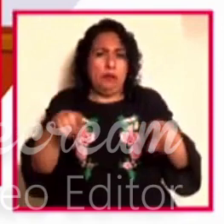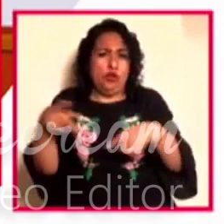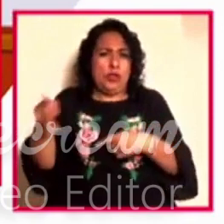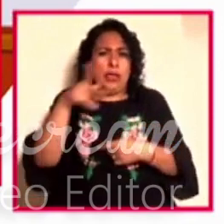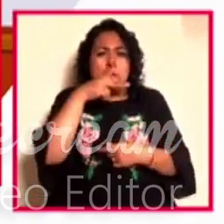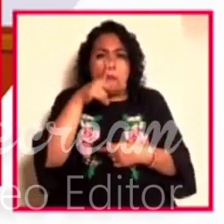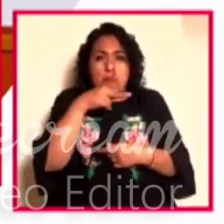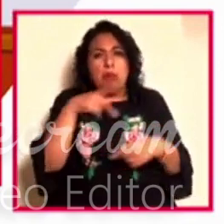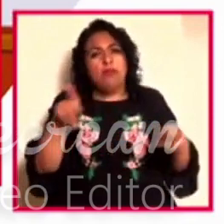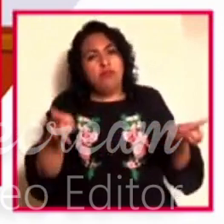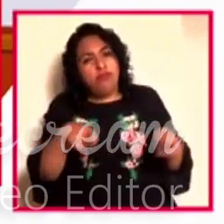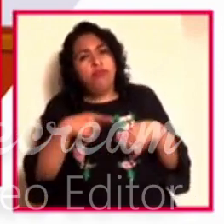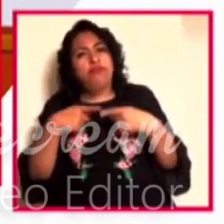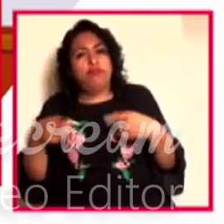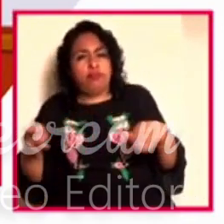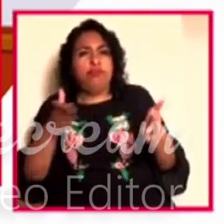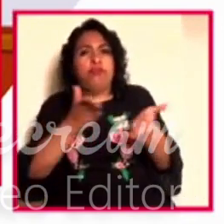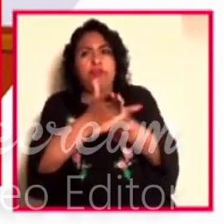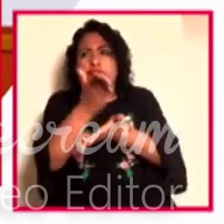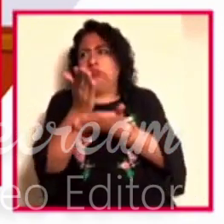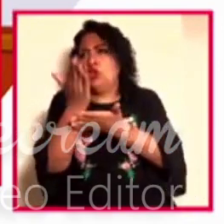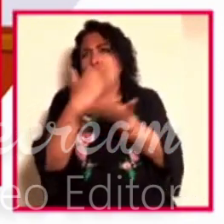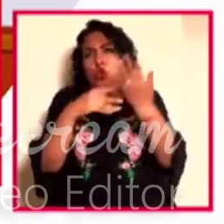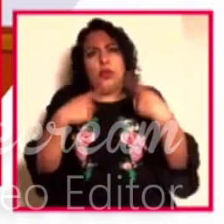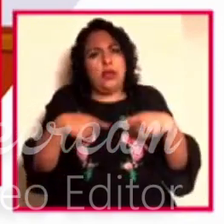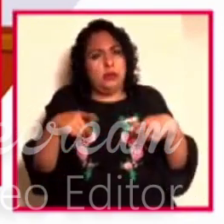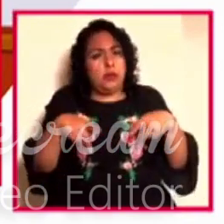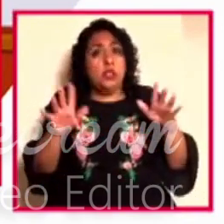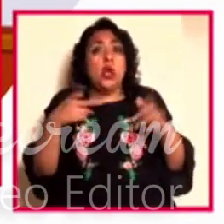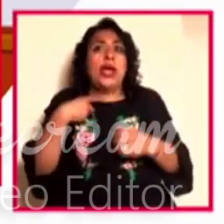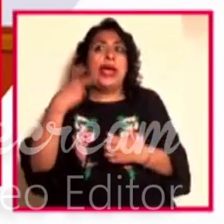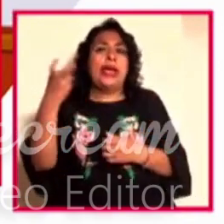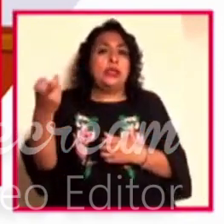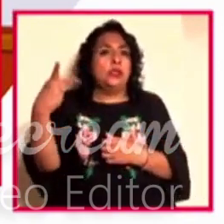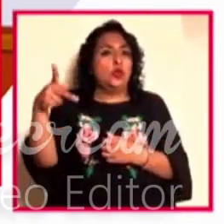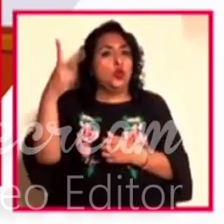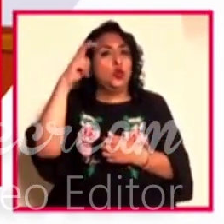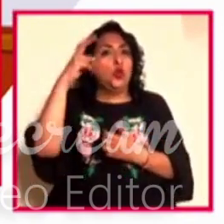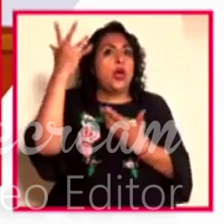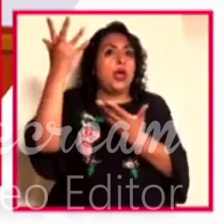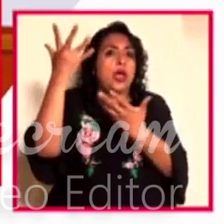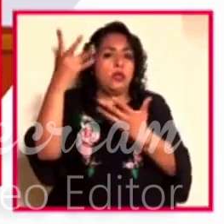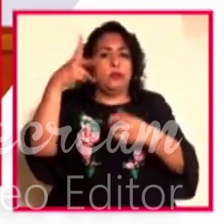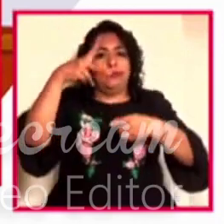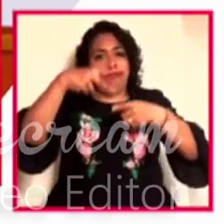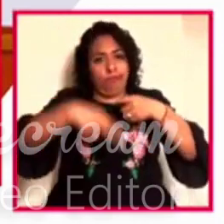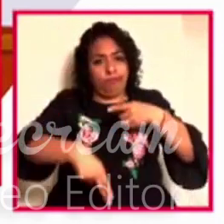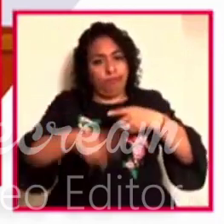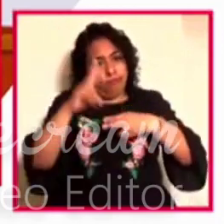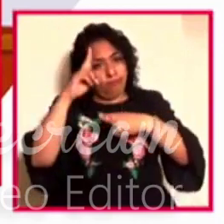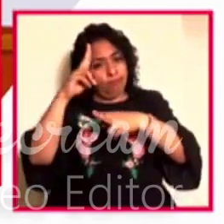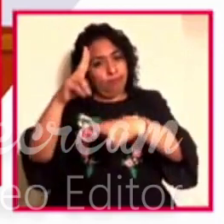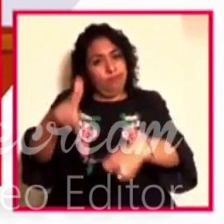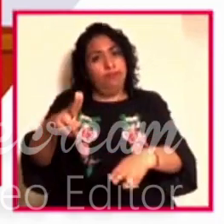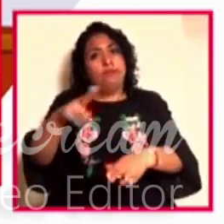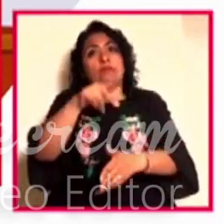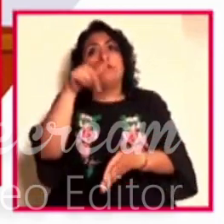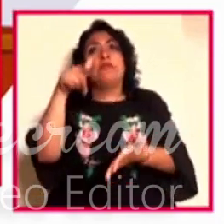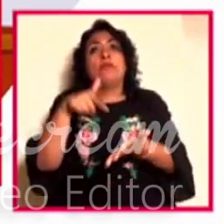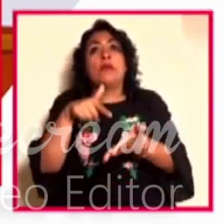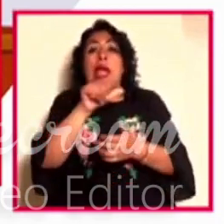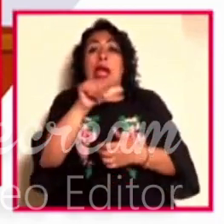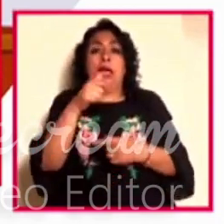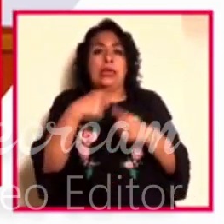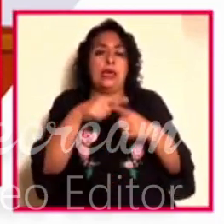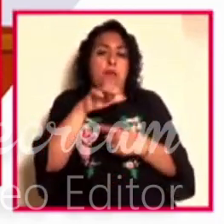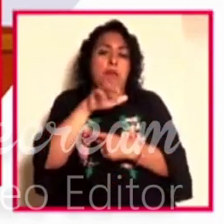tocada y esté accesible a todo público, ya que ese era su gran sueño. Hasta aquí el reporte del homenaje que se le realizó a Mario Lavista